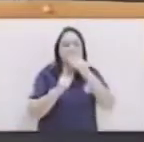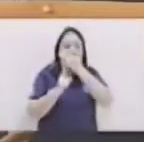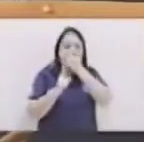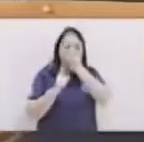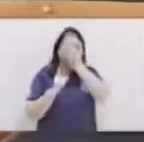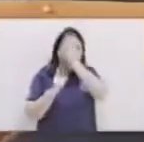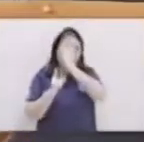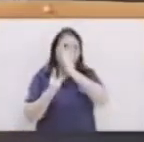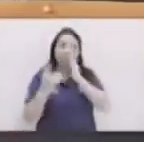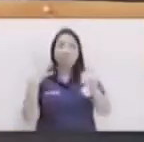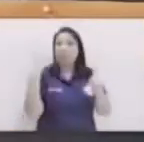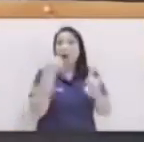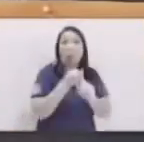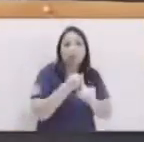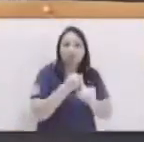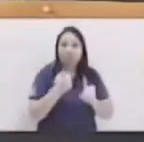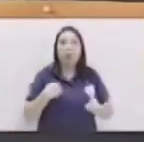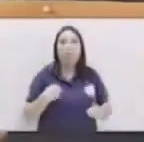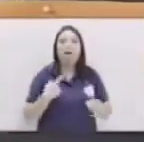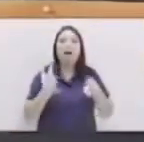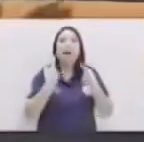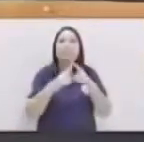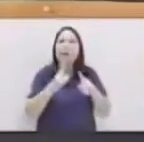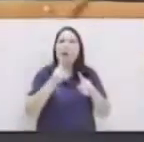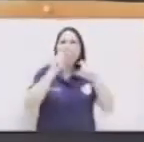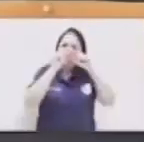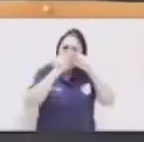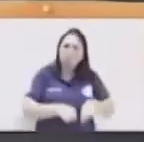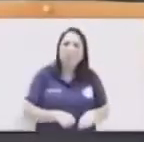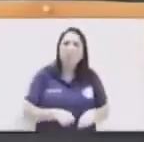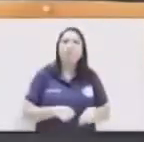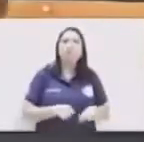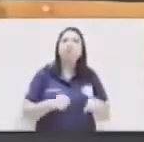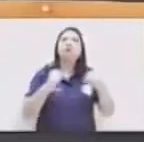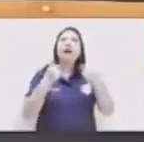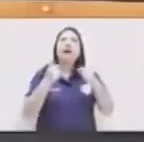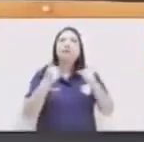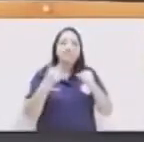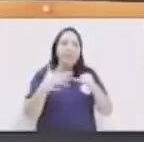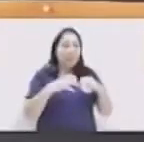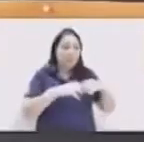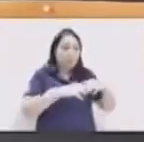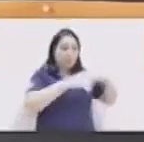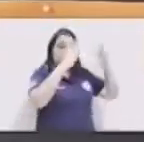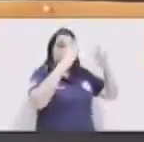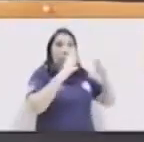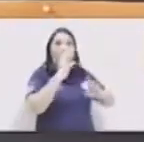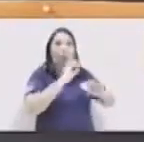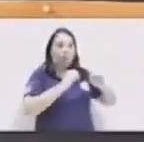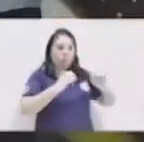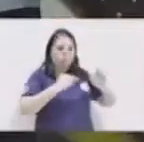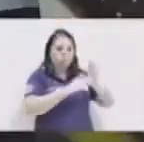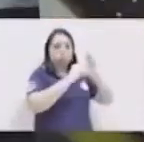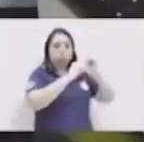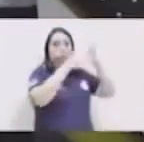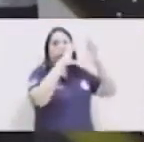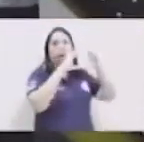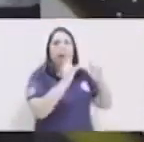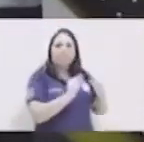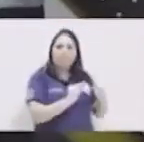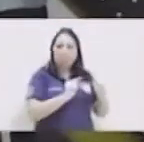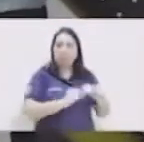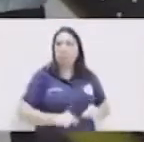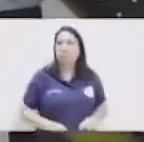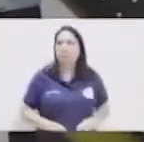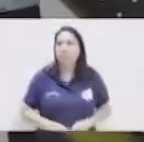que no ocurran, pero sí podemos hacer que el impacto sea menor. Entonces, en